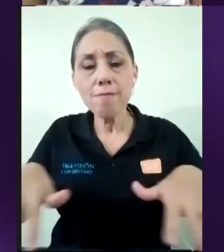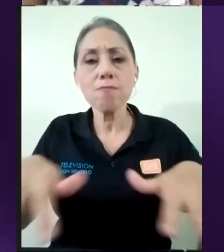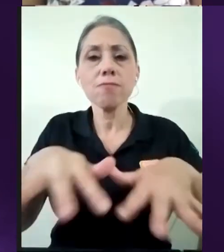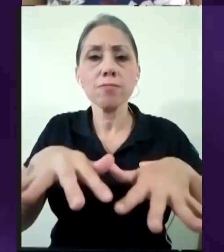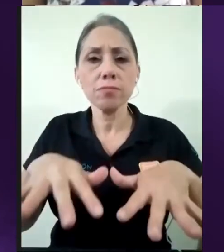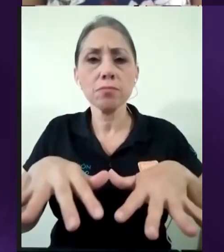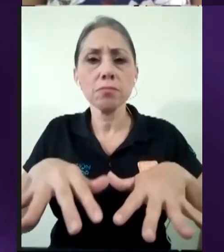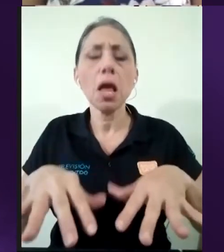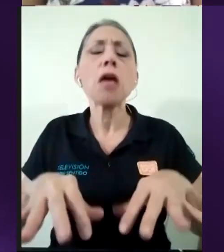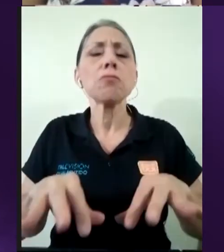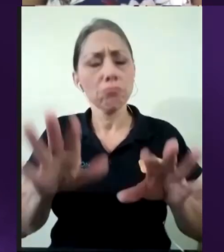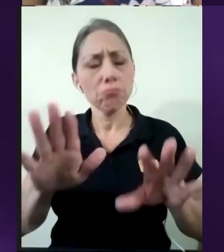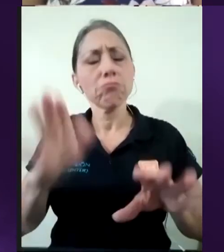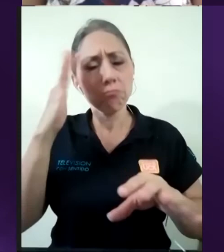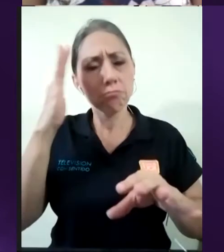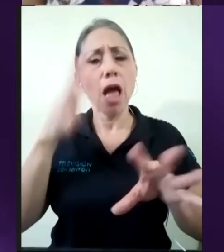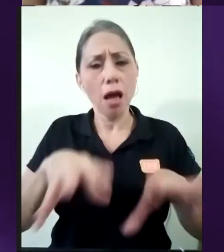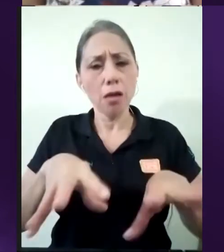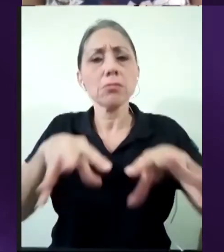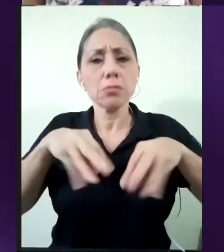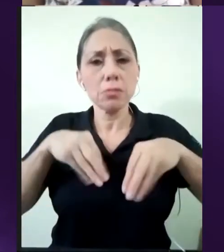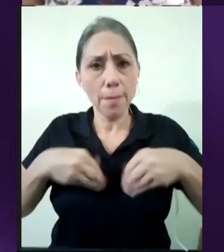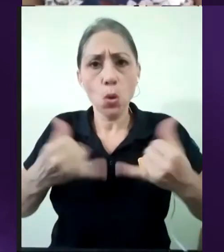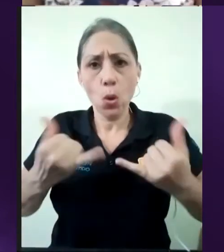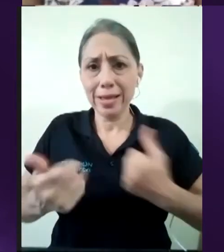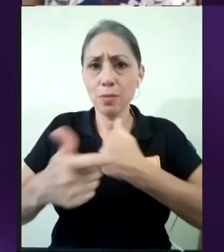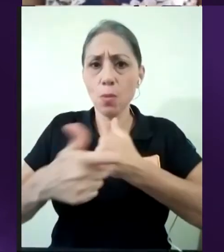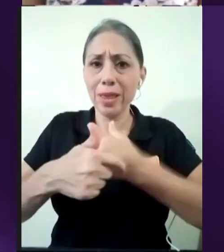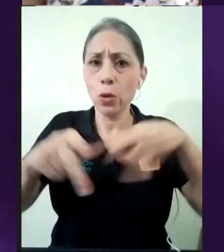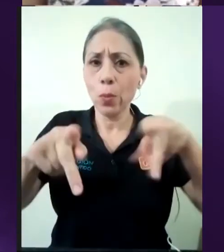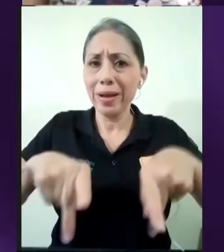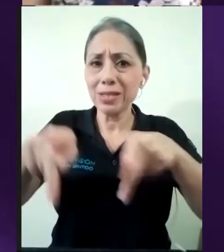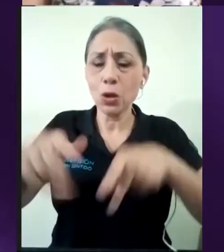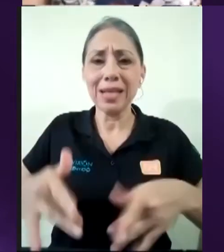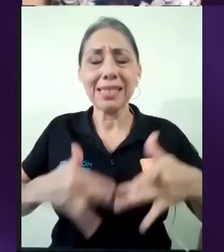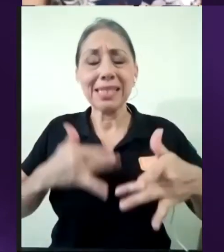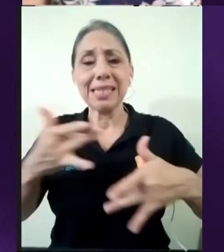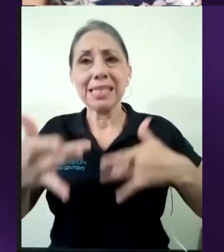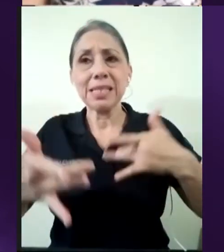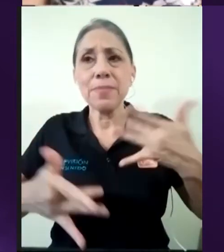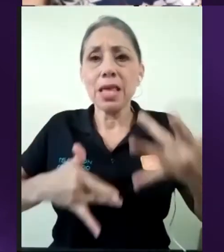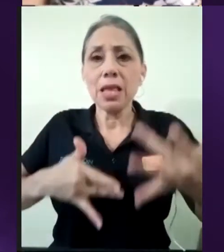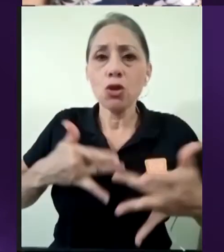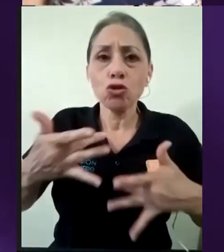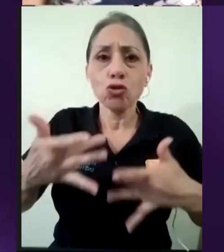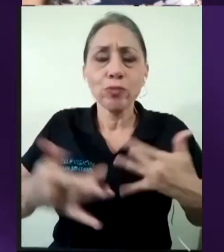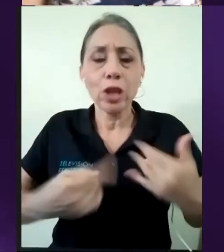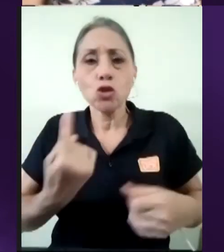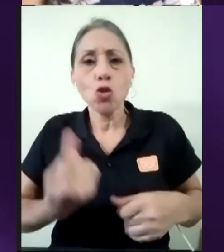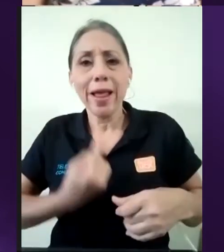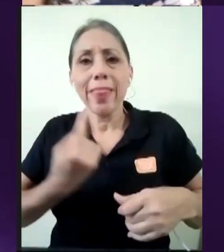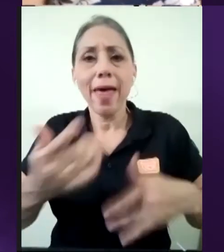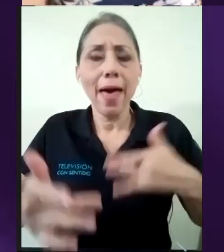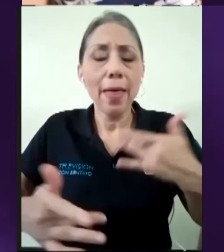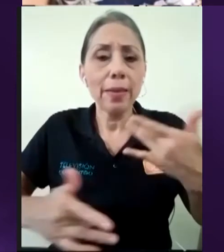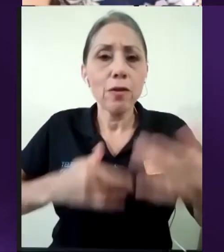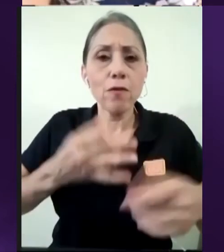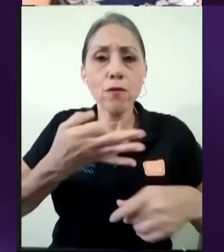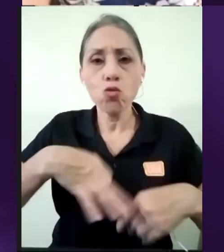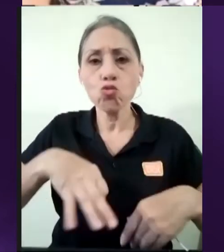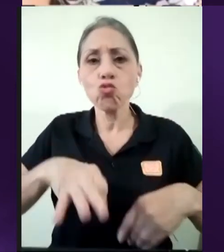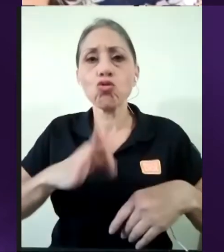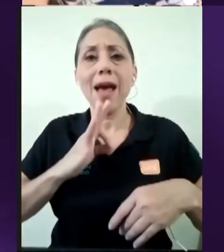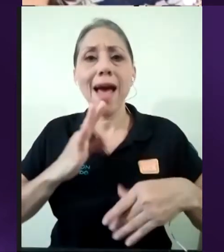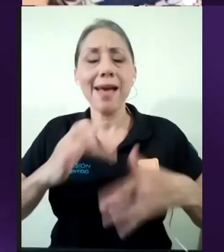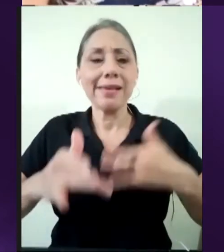que las personas pueden tener en este momento, de sentimientos de soledad, de frustración, de enojo,